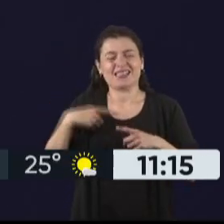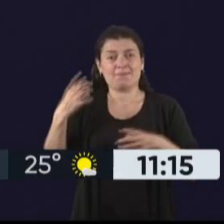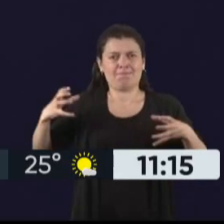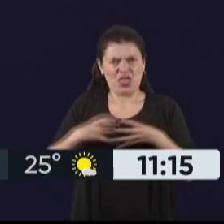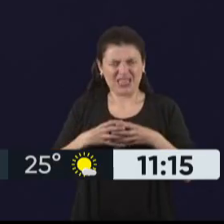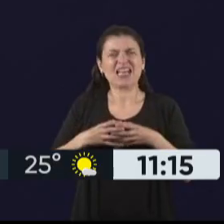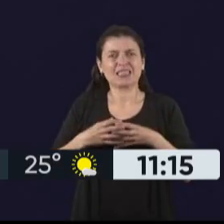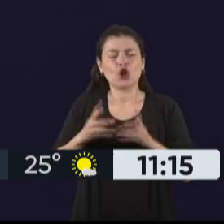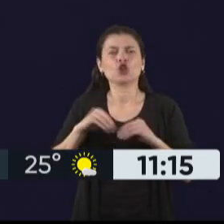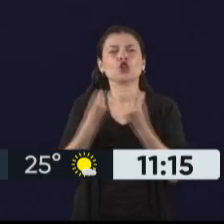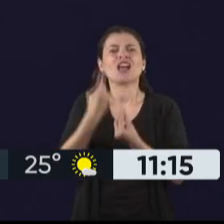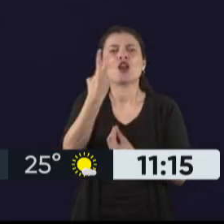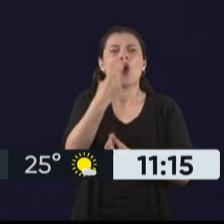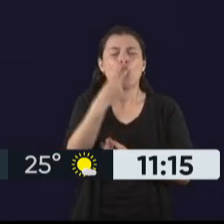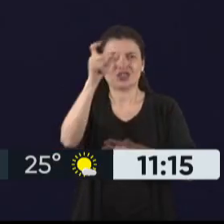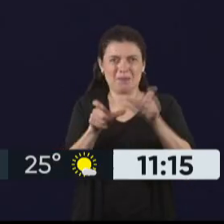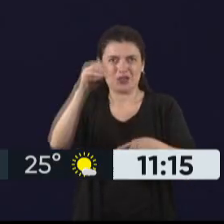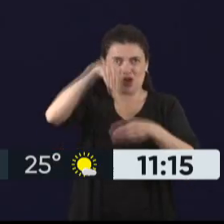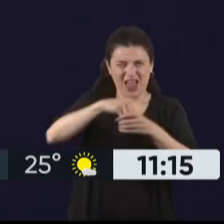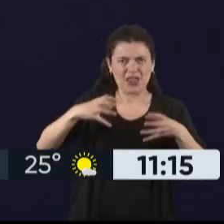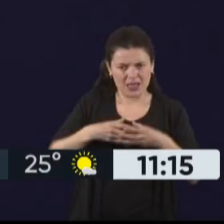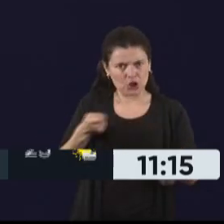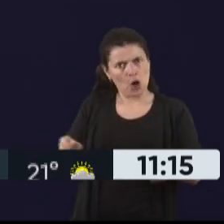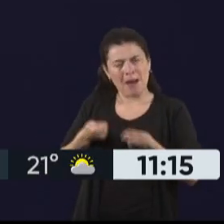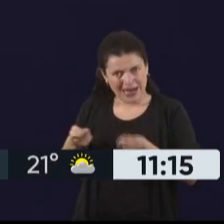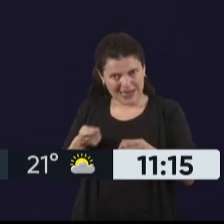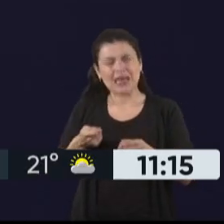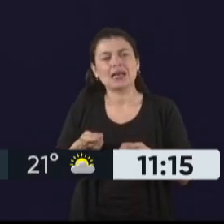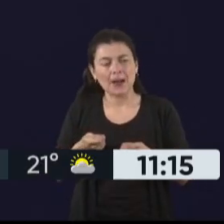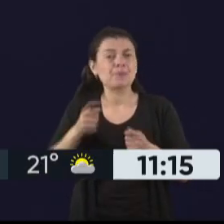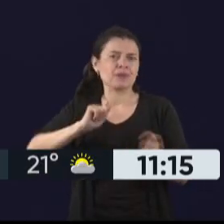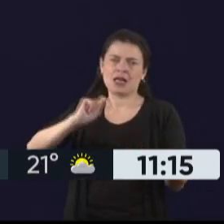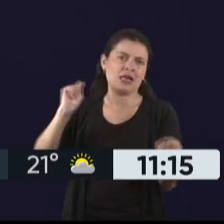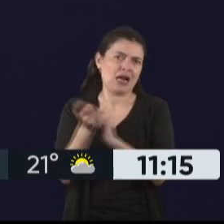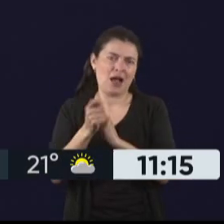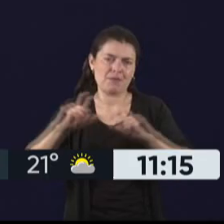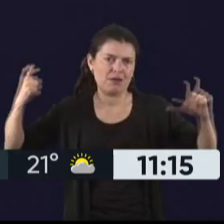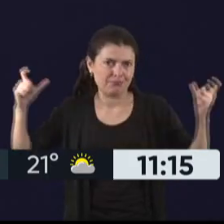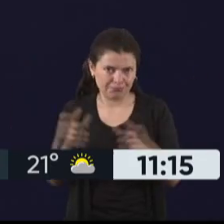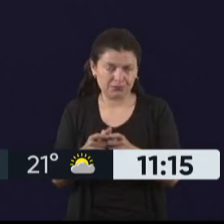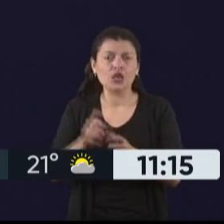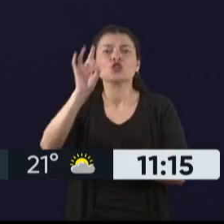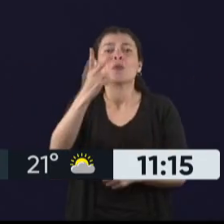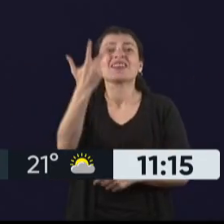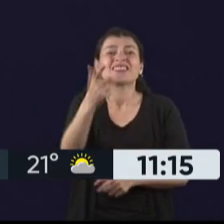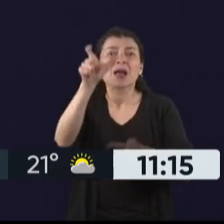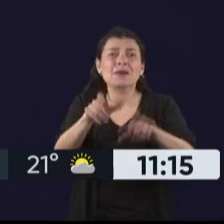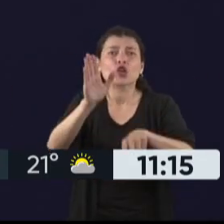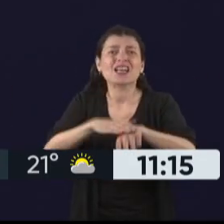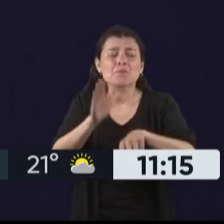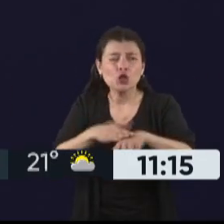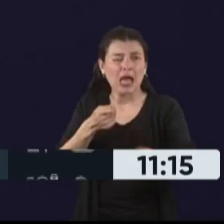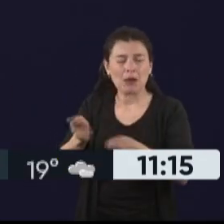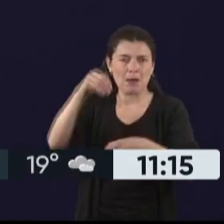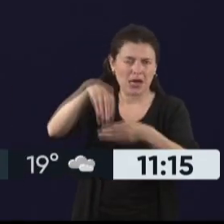personas, que demoraba más de 1 año y medio en implementar convocatorias, se va a reducir a un comité directivo de solo 3 integrantes, que ya